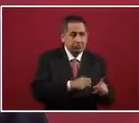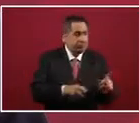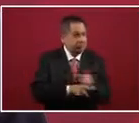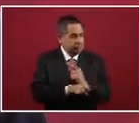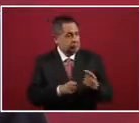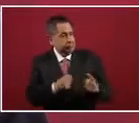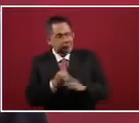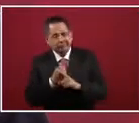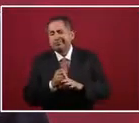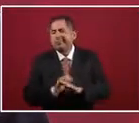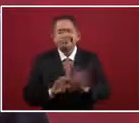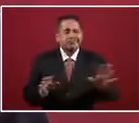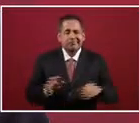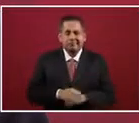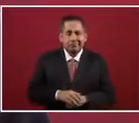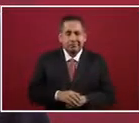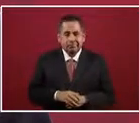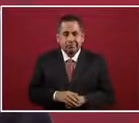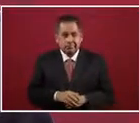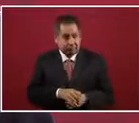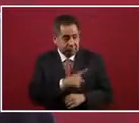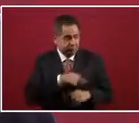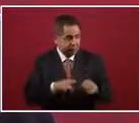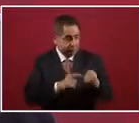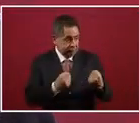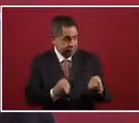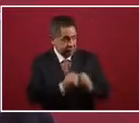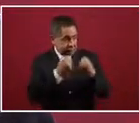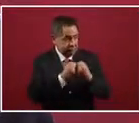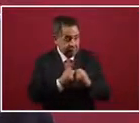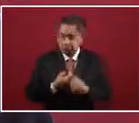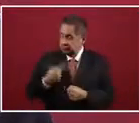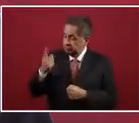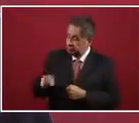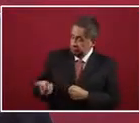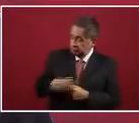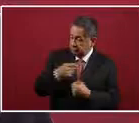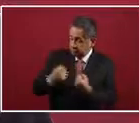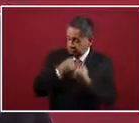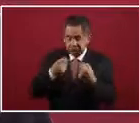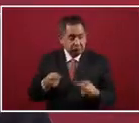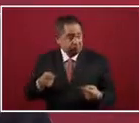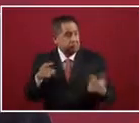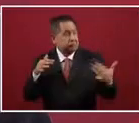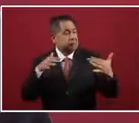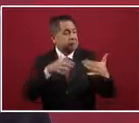que la violencia deba enfrentarse con la violencia.